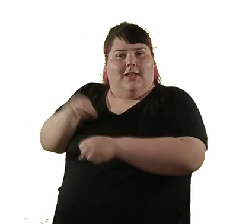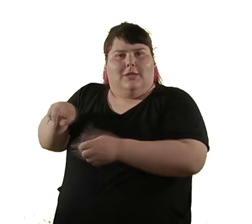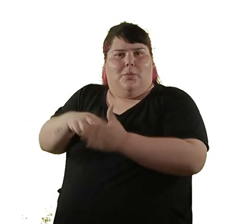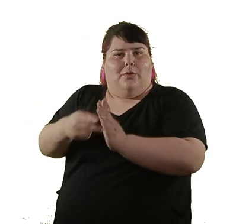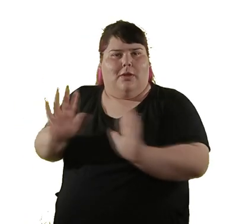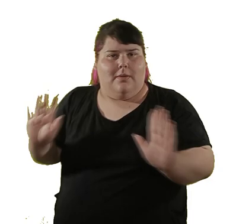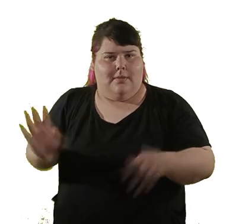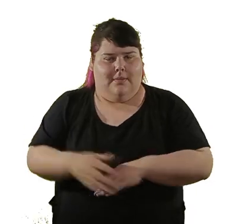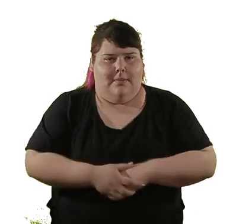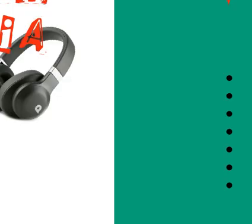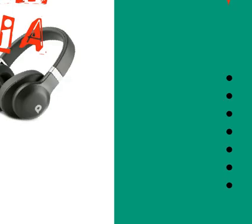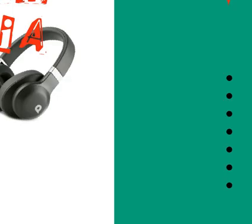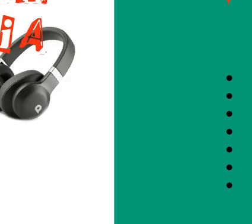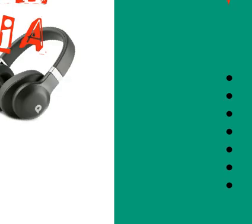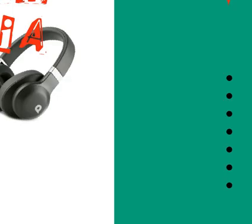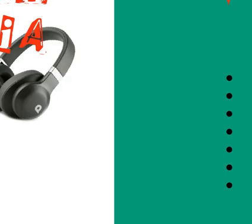problemas.